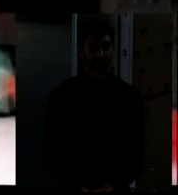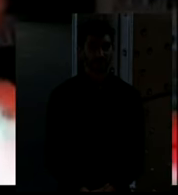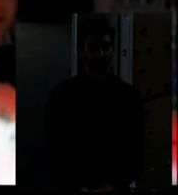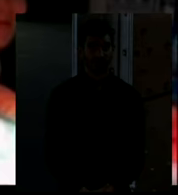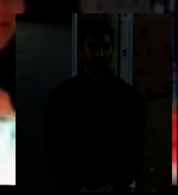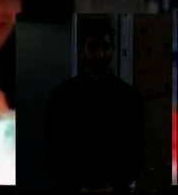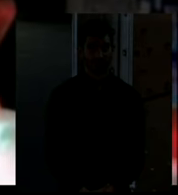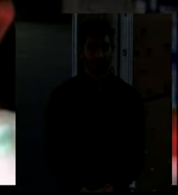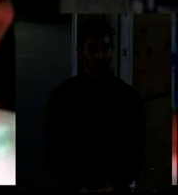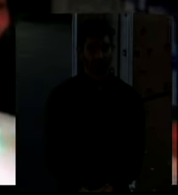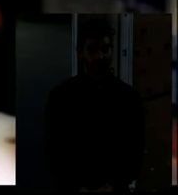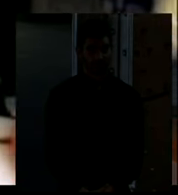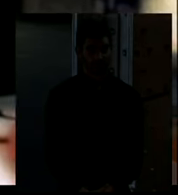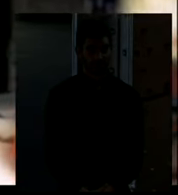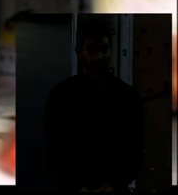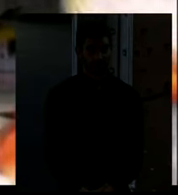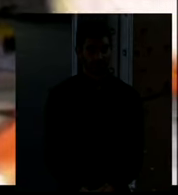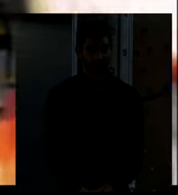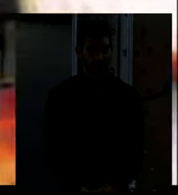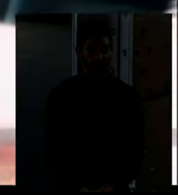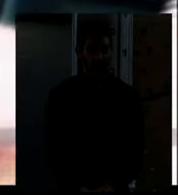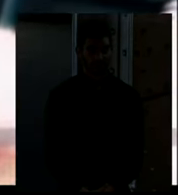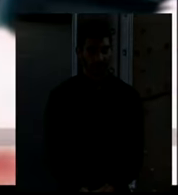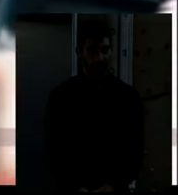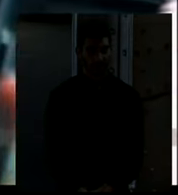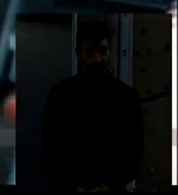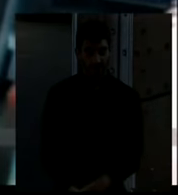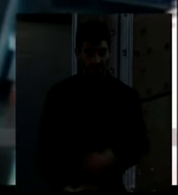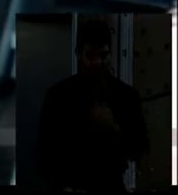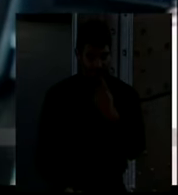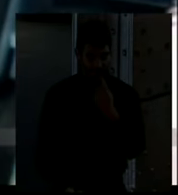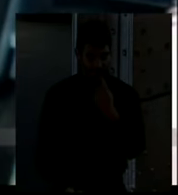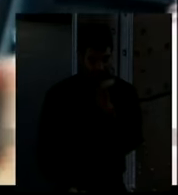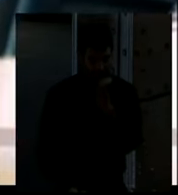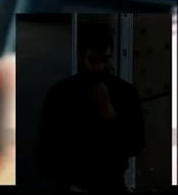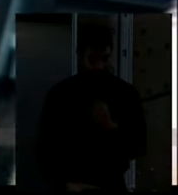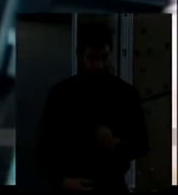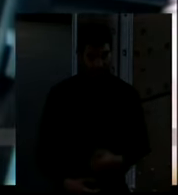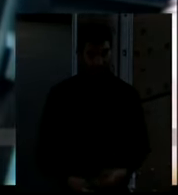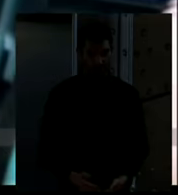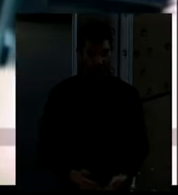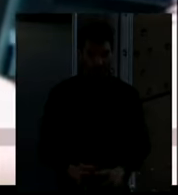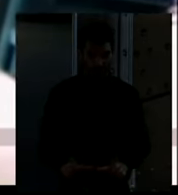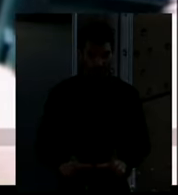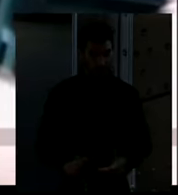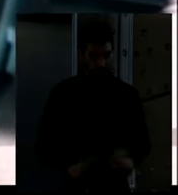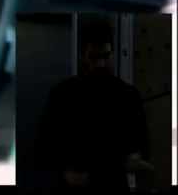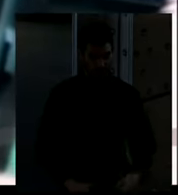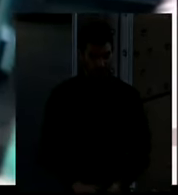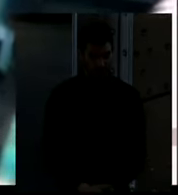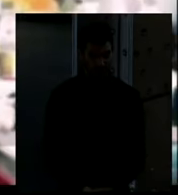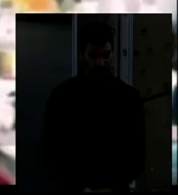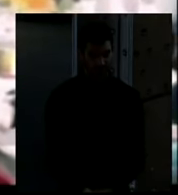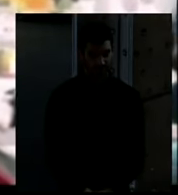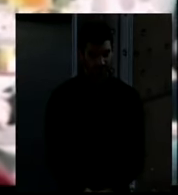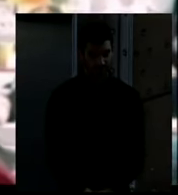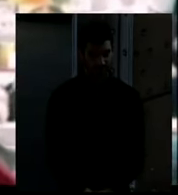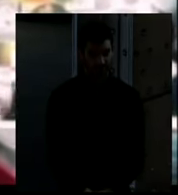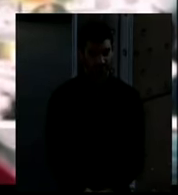En esta tienda de Bogotá han cambiado el papel y el lápiz por móviles como este, con el que ahora pueden llevar a cabo un control de su